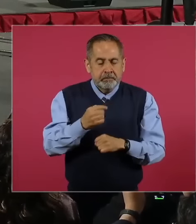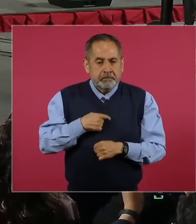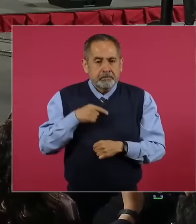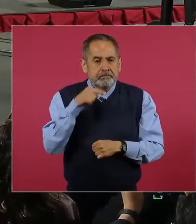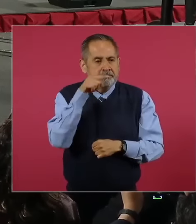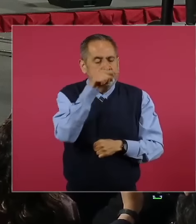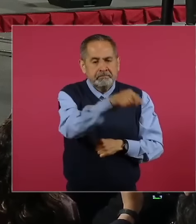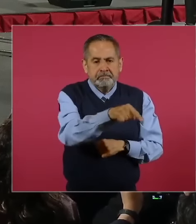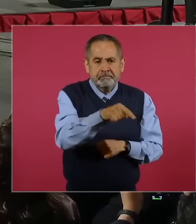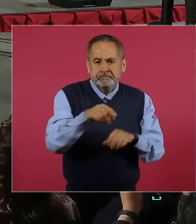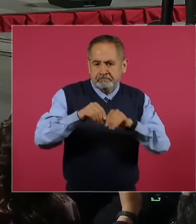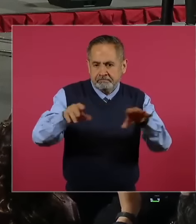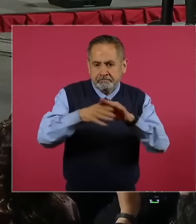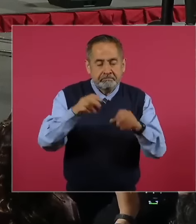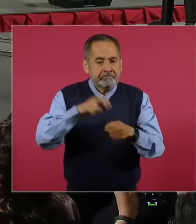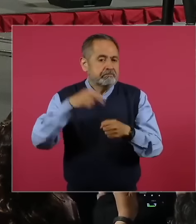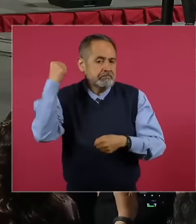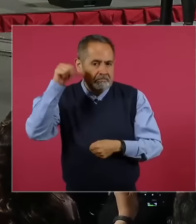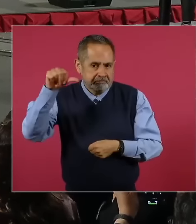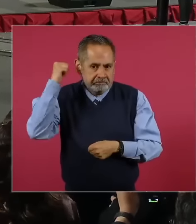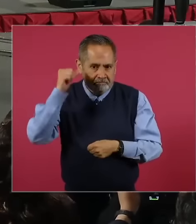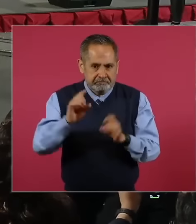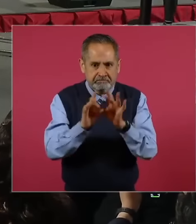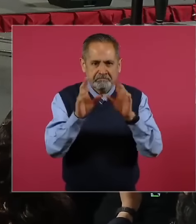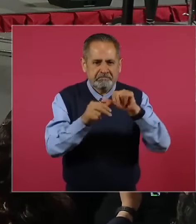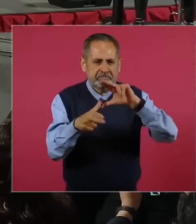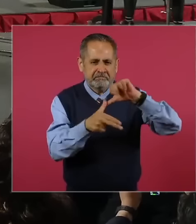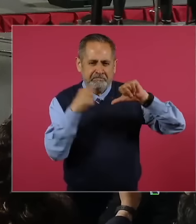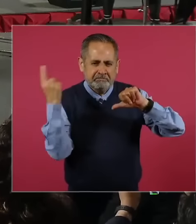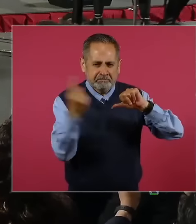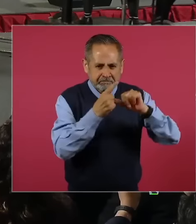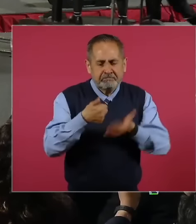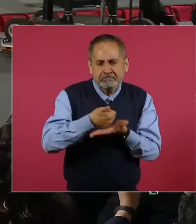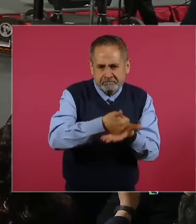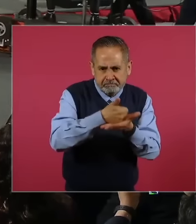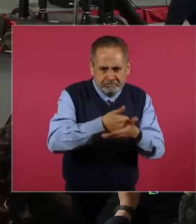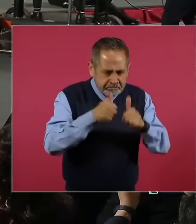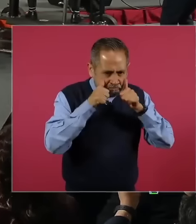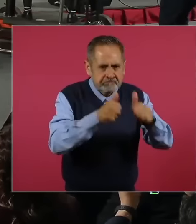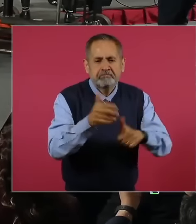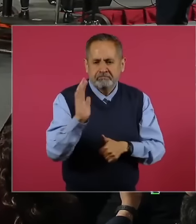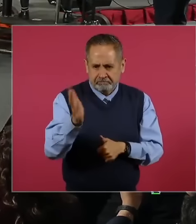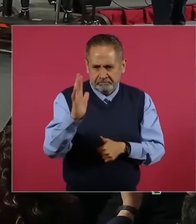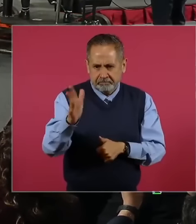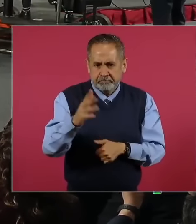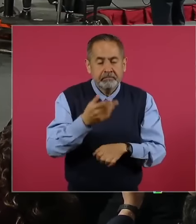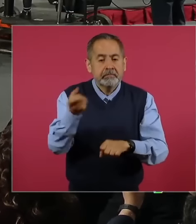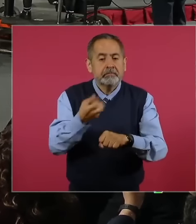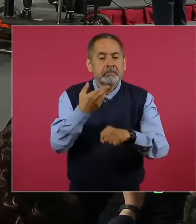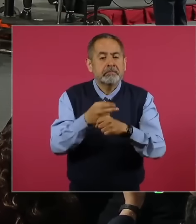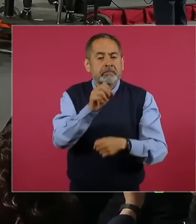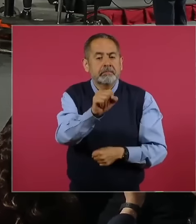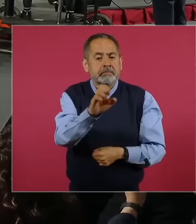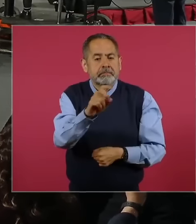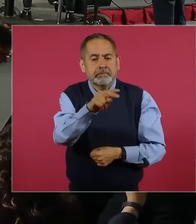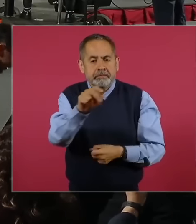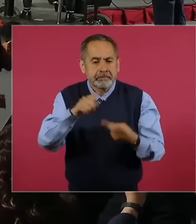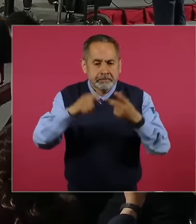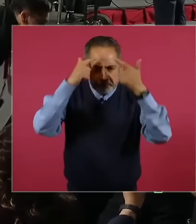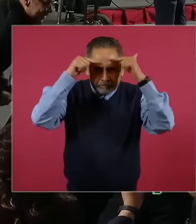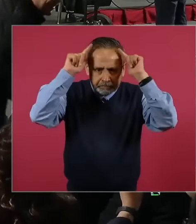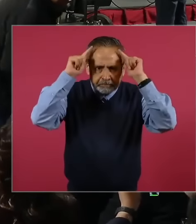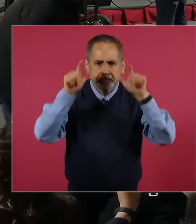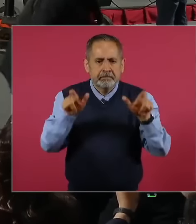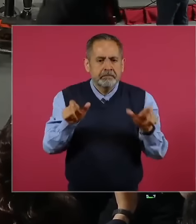a damnificados de Acapulco, está la Secretaría de la Defensa, la Secretaría de Marina, la